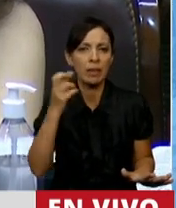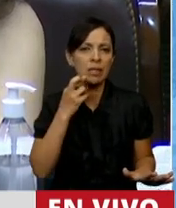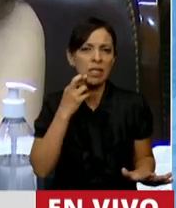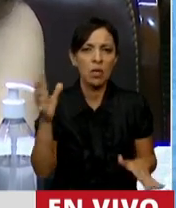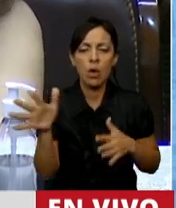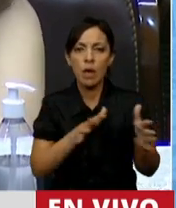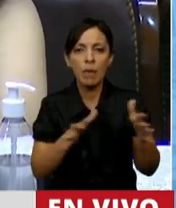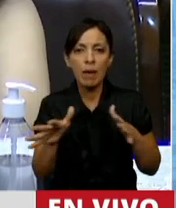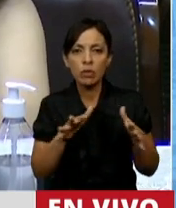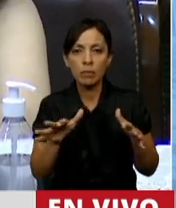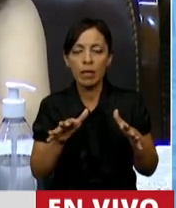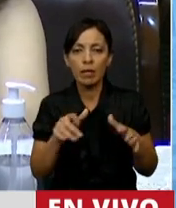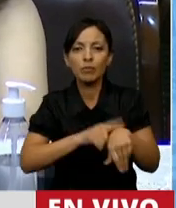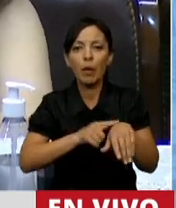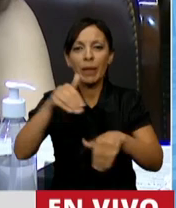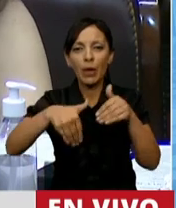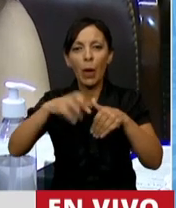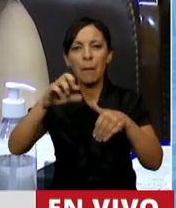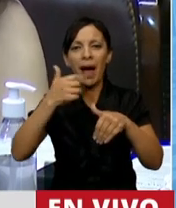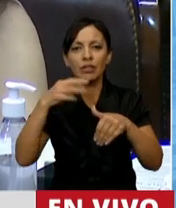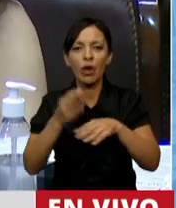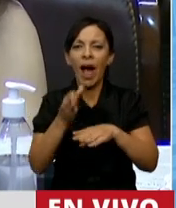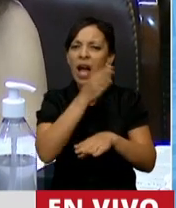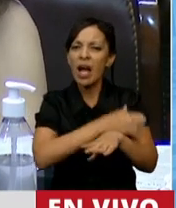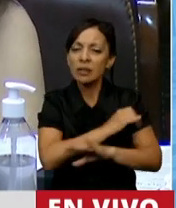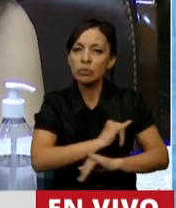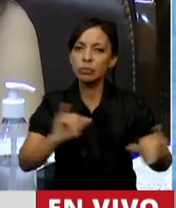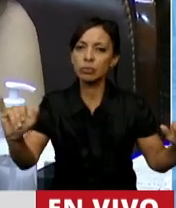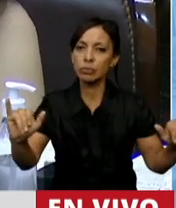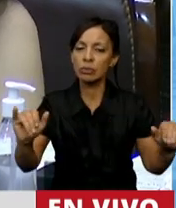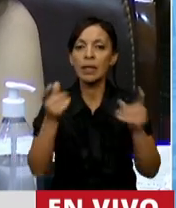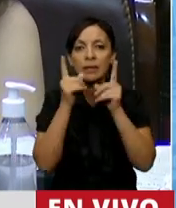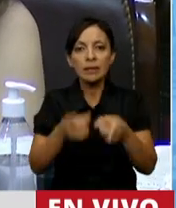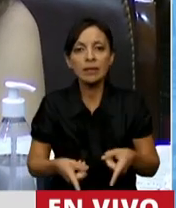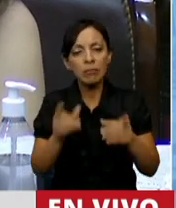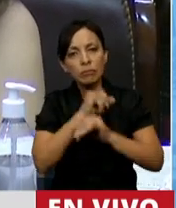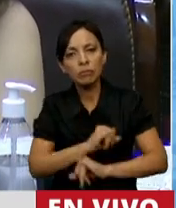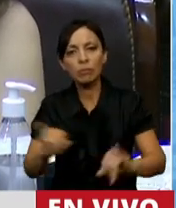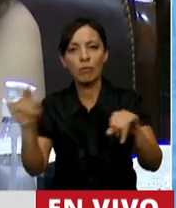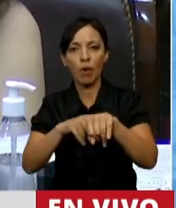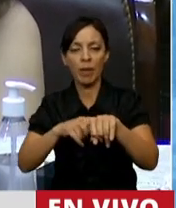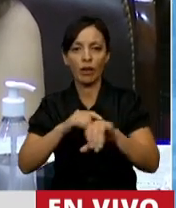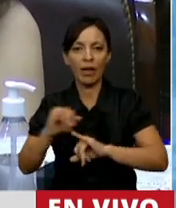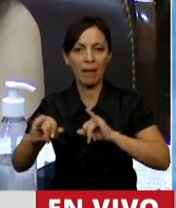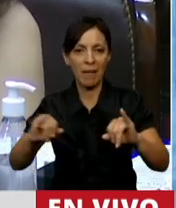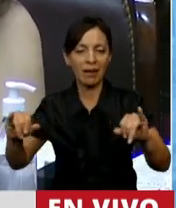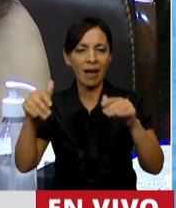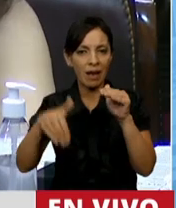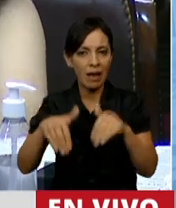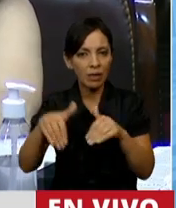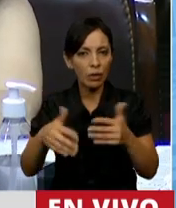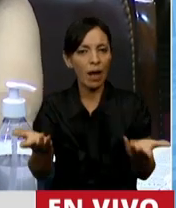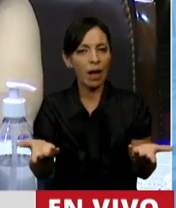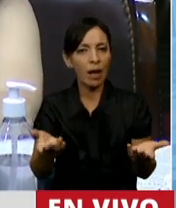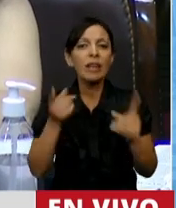anterior a las pasos en tucumán lo pronunció también en su campaña electoral para las elecciones generales